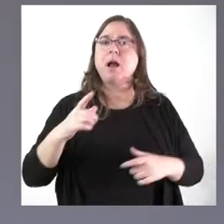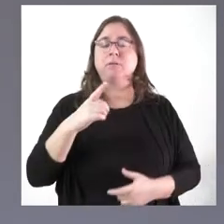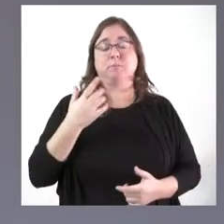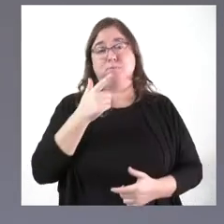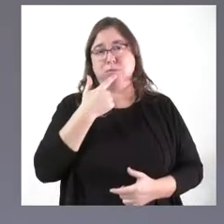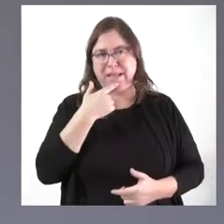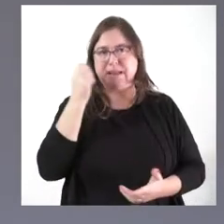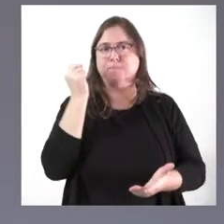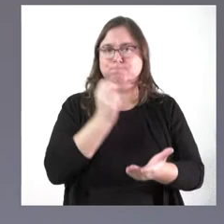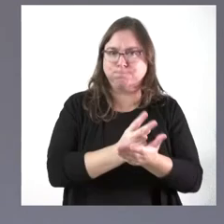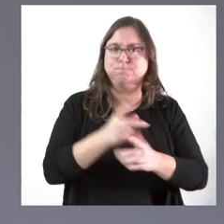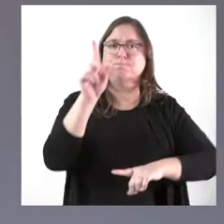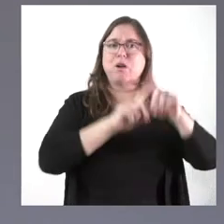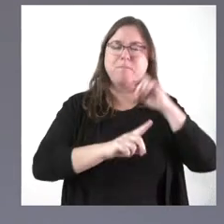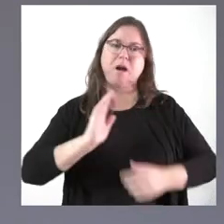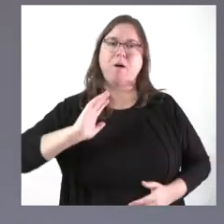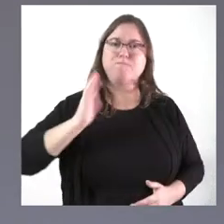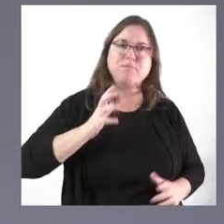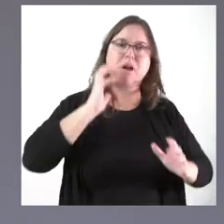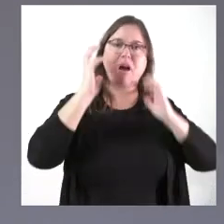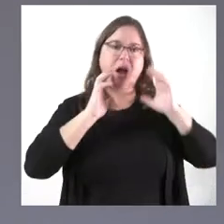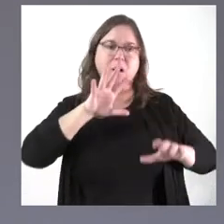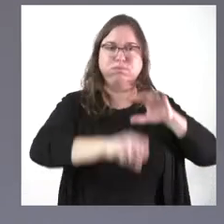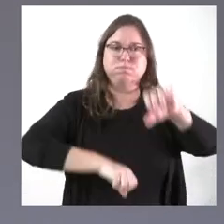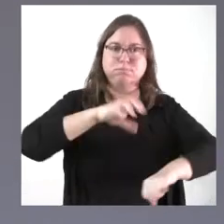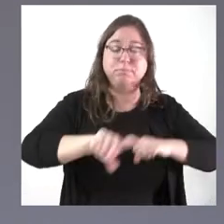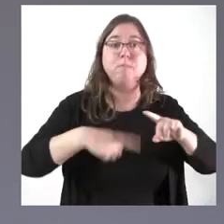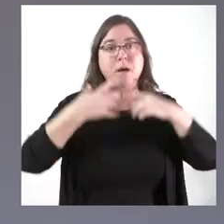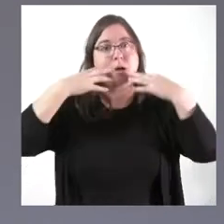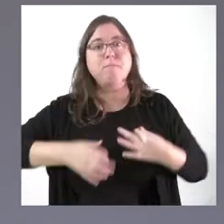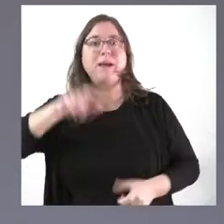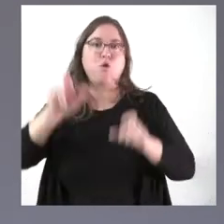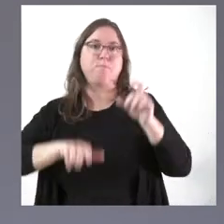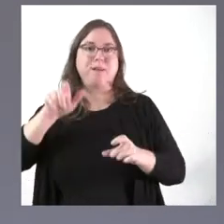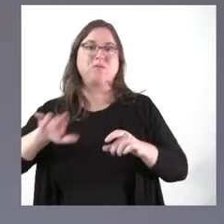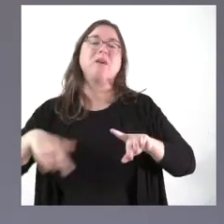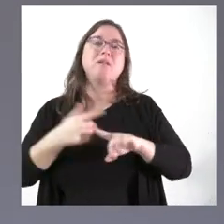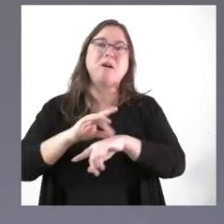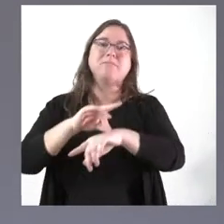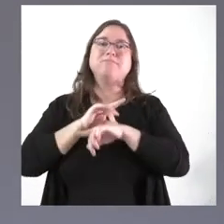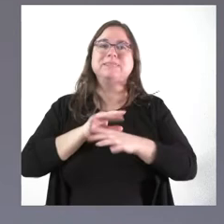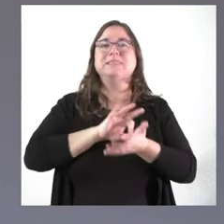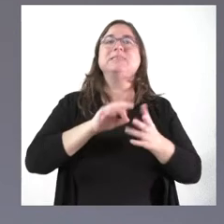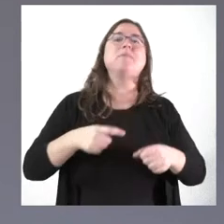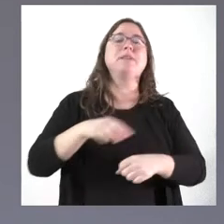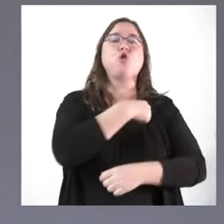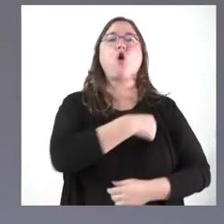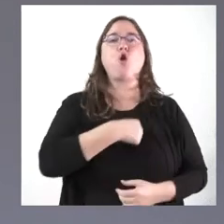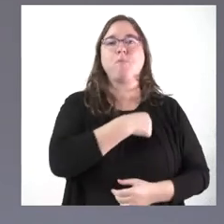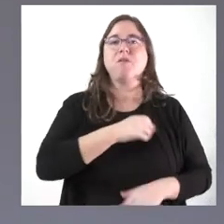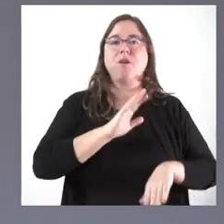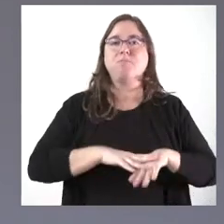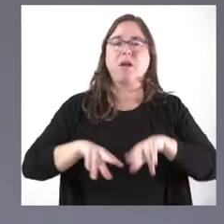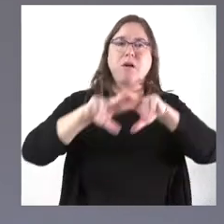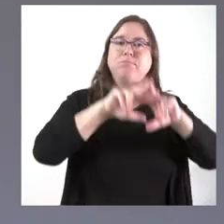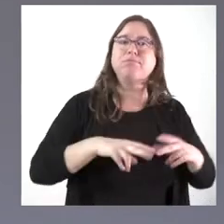desafíos importantes por daños a la ganadería y por peligro a las personas y de instrucciones a los servicios de la comisión para que evalúen la información